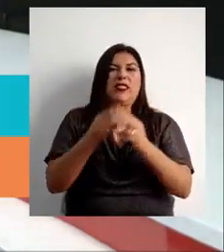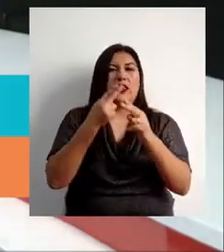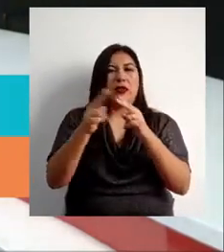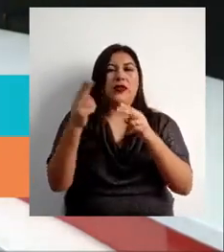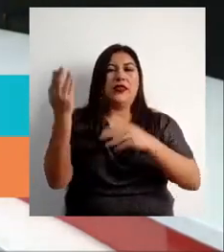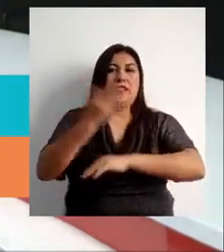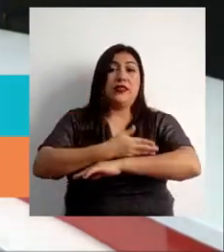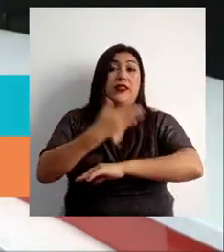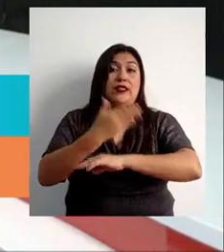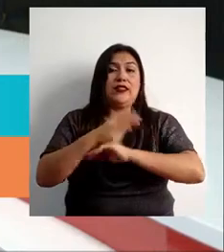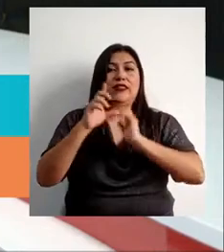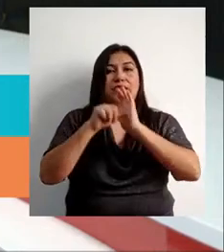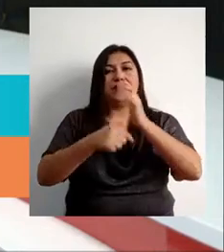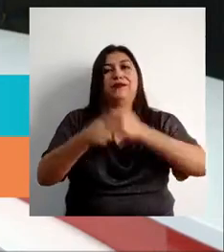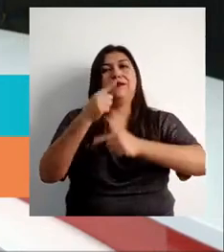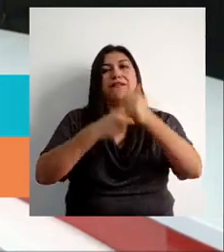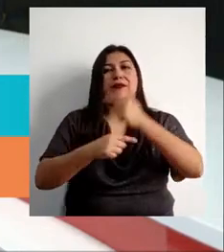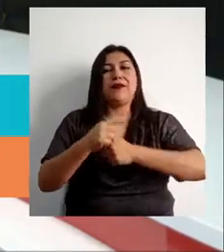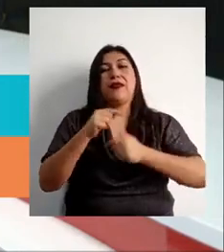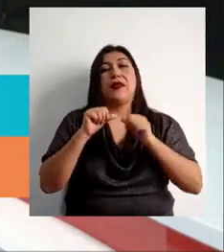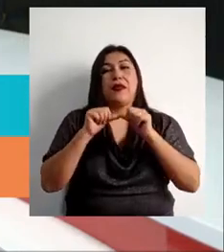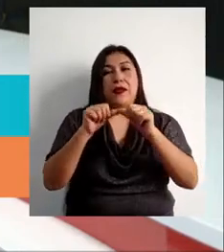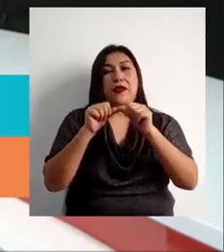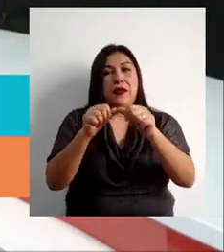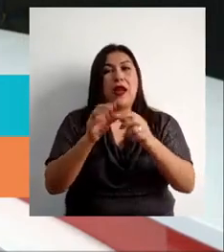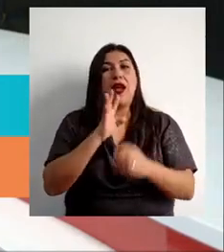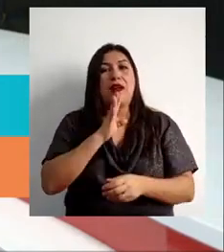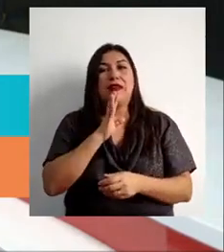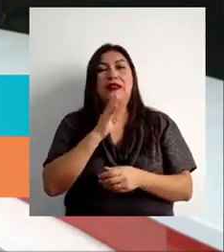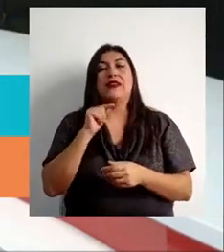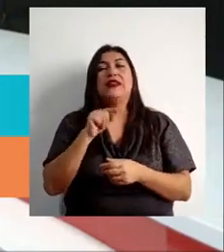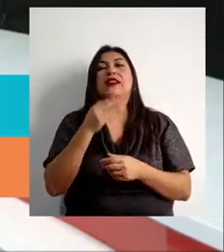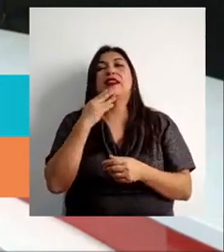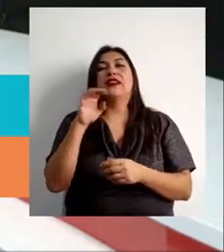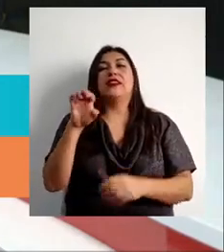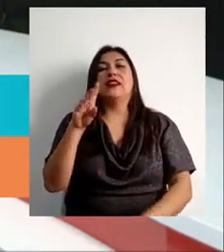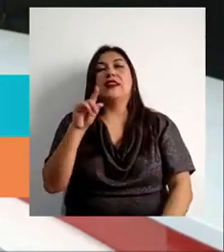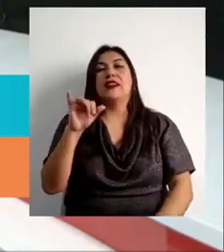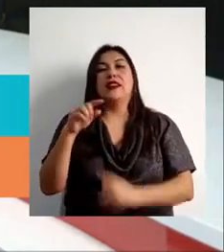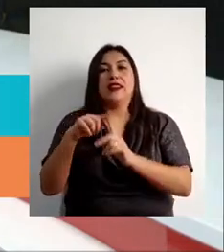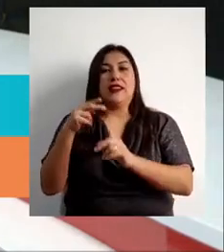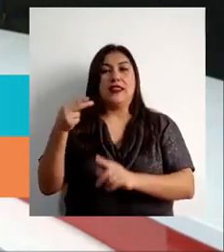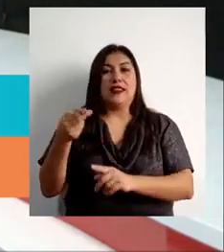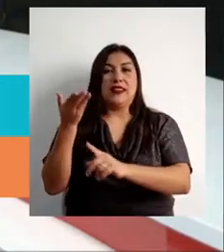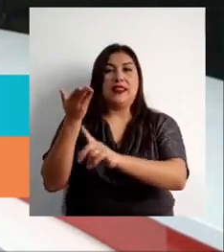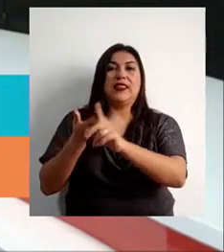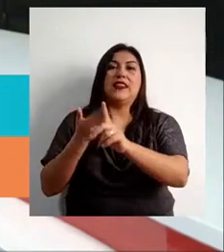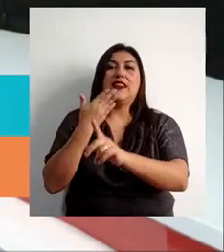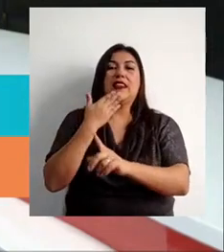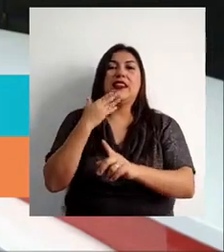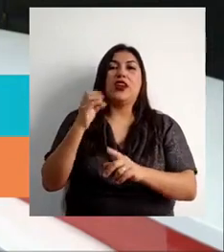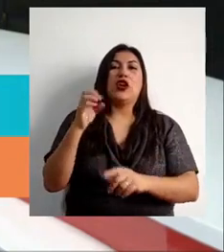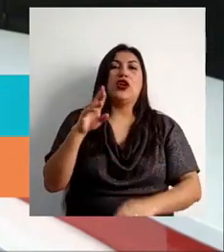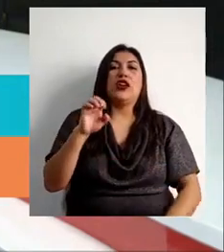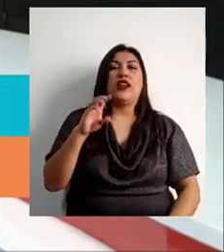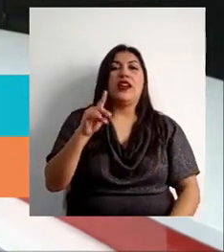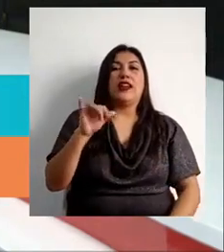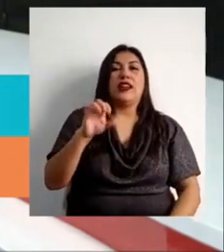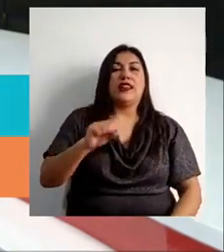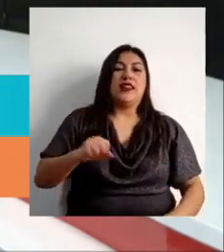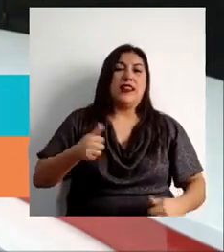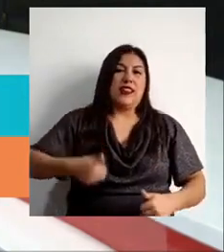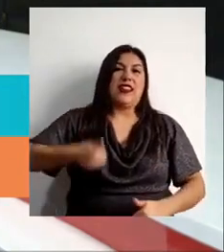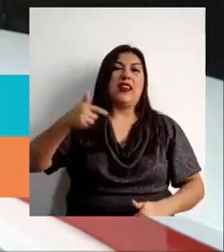corte y regresamos pues para conversar con Edith Quesada Mena, jefa de Laureles del Gobierno Regional del